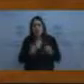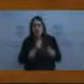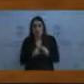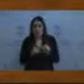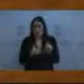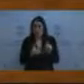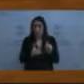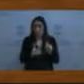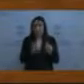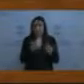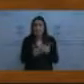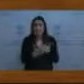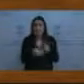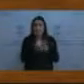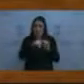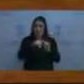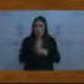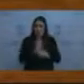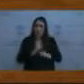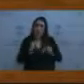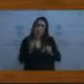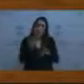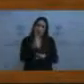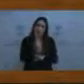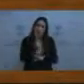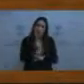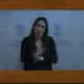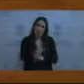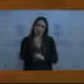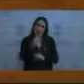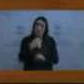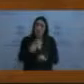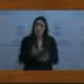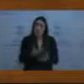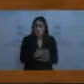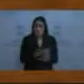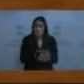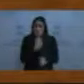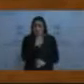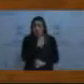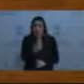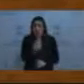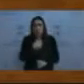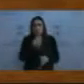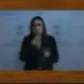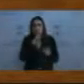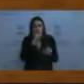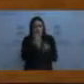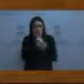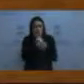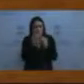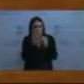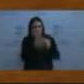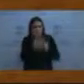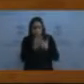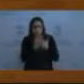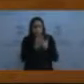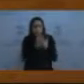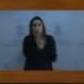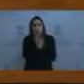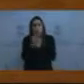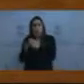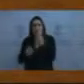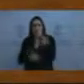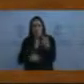ley en la Cámara en la cual, como anteriormente les indicaba, estamos trabajando, con dos directrices